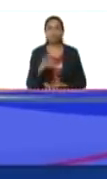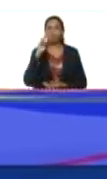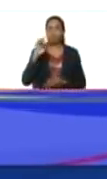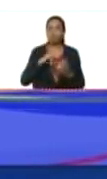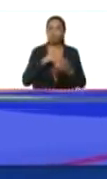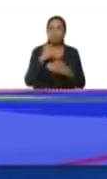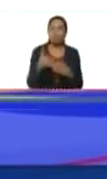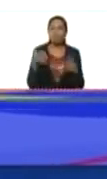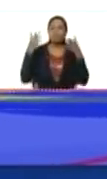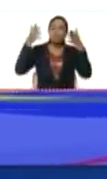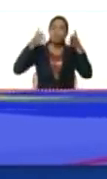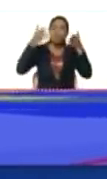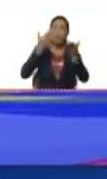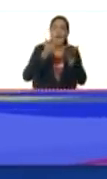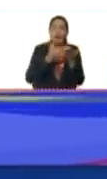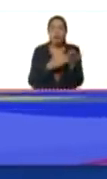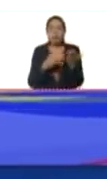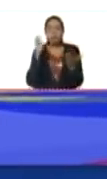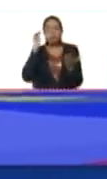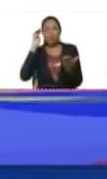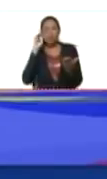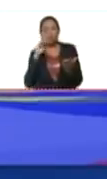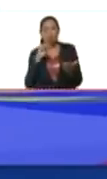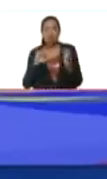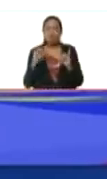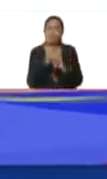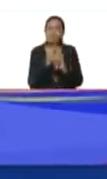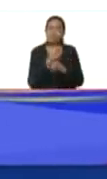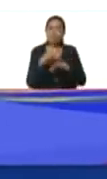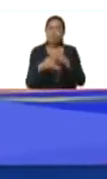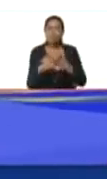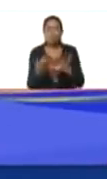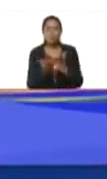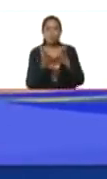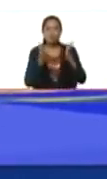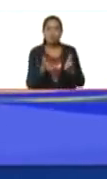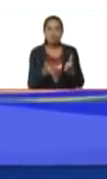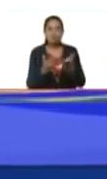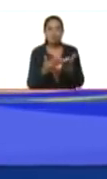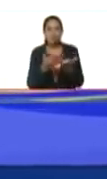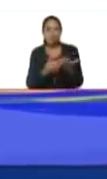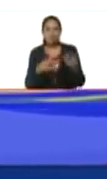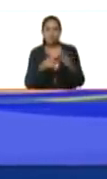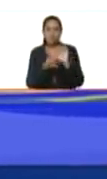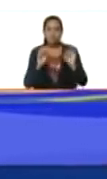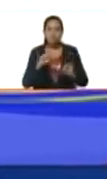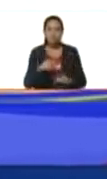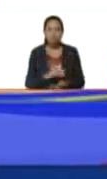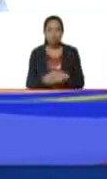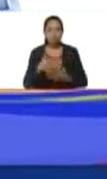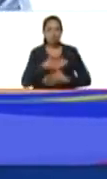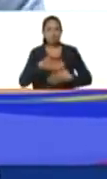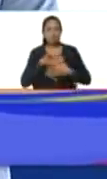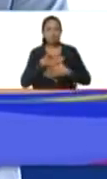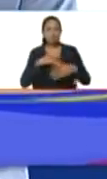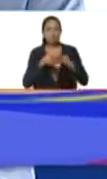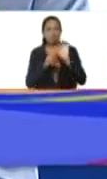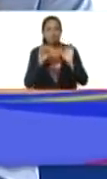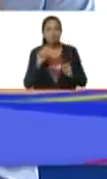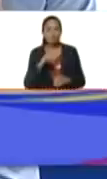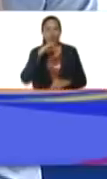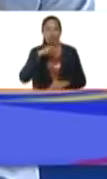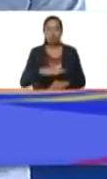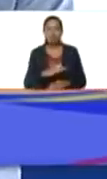plan de formación previo a los maestros, de competencia a los estudiantes y de formación posterior para elevar la calidad en esa área. La